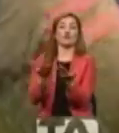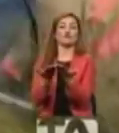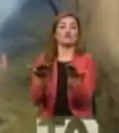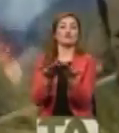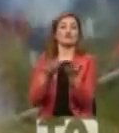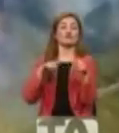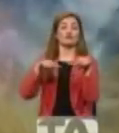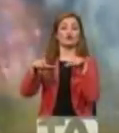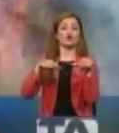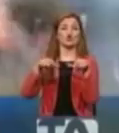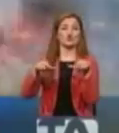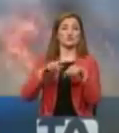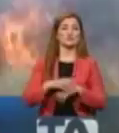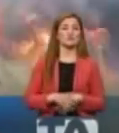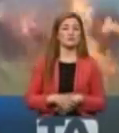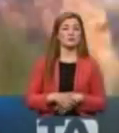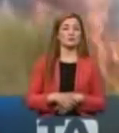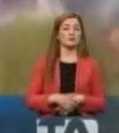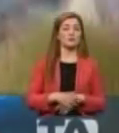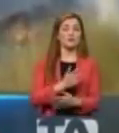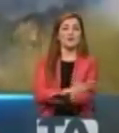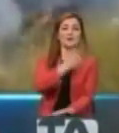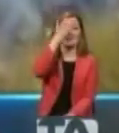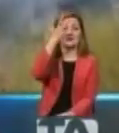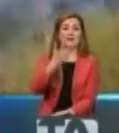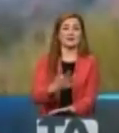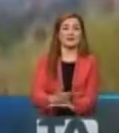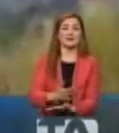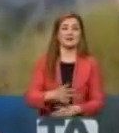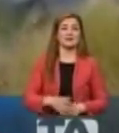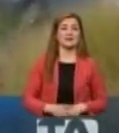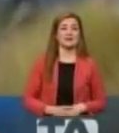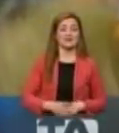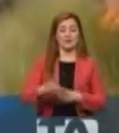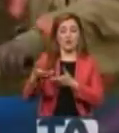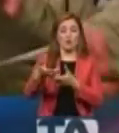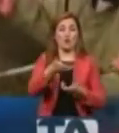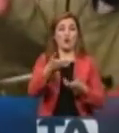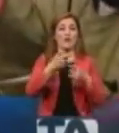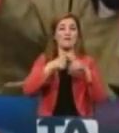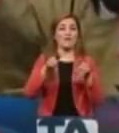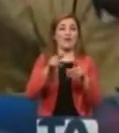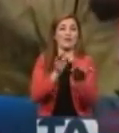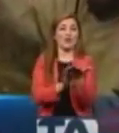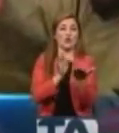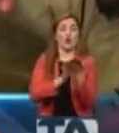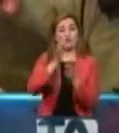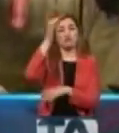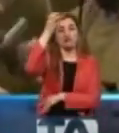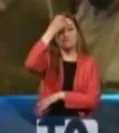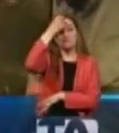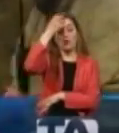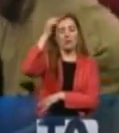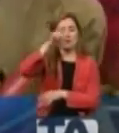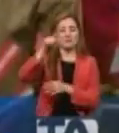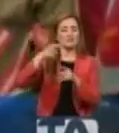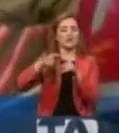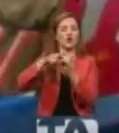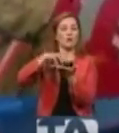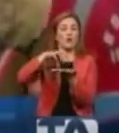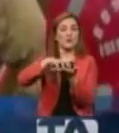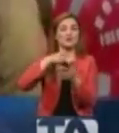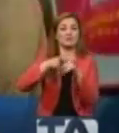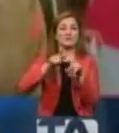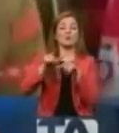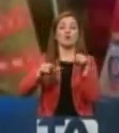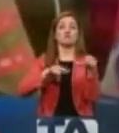en el sector de la Reserva Faunística del Chimborazo. Bomberos de los diferentes cantones de la provincia acudieron al lugar. El